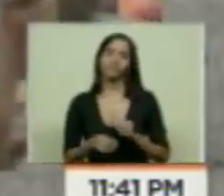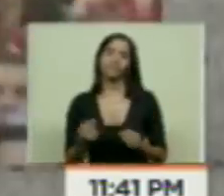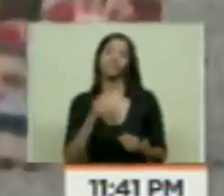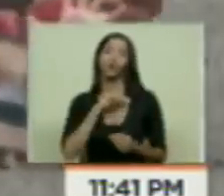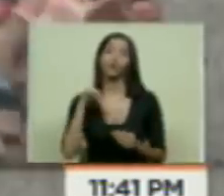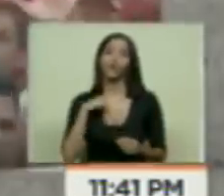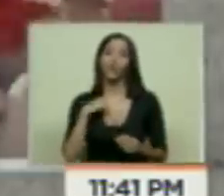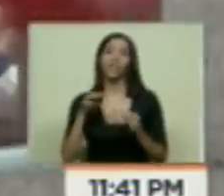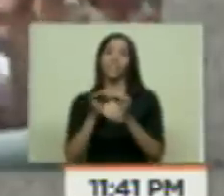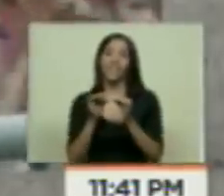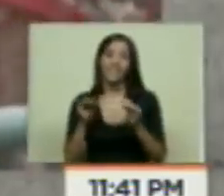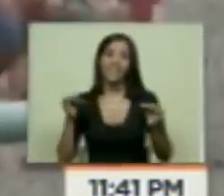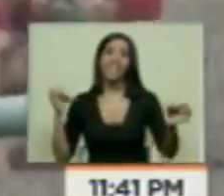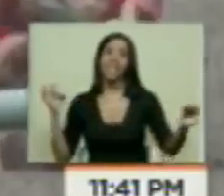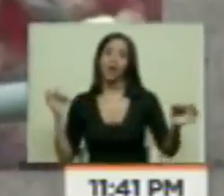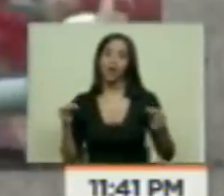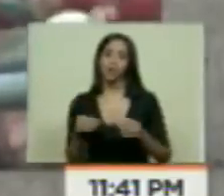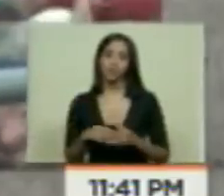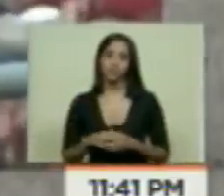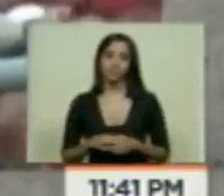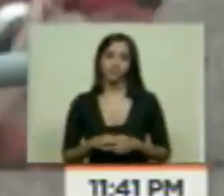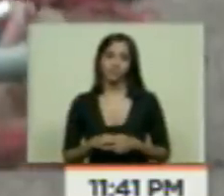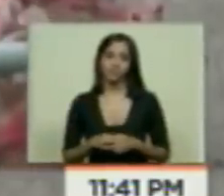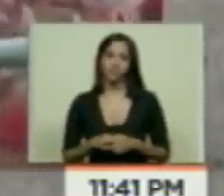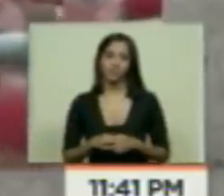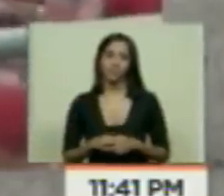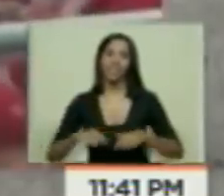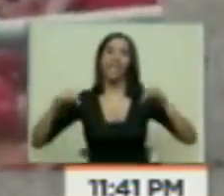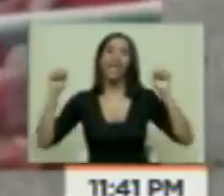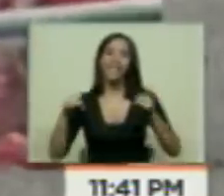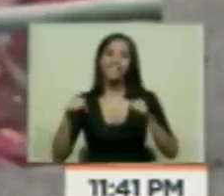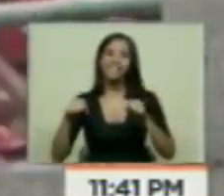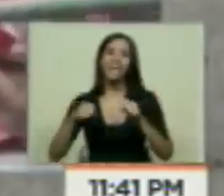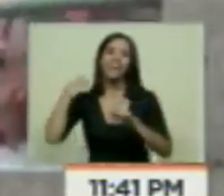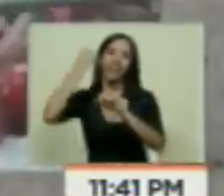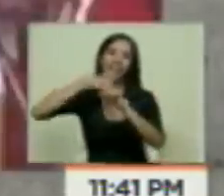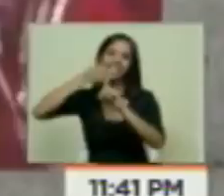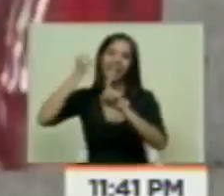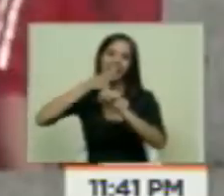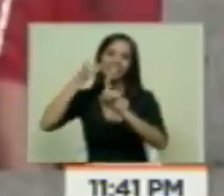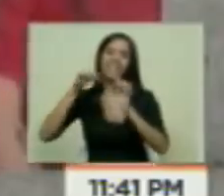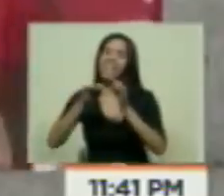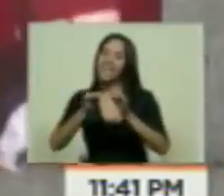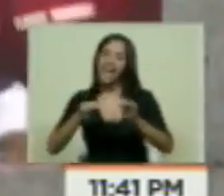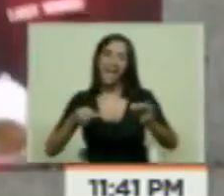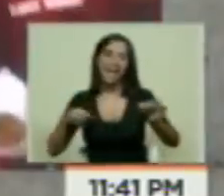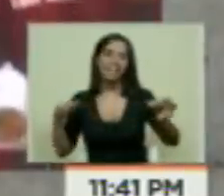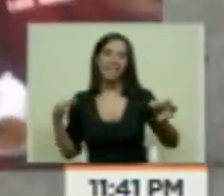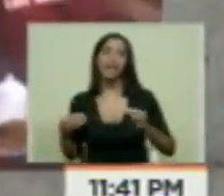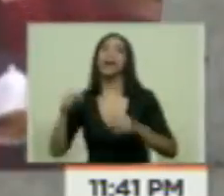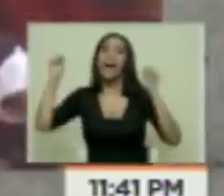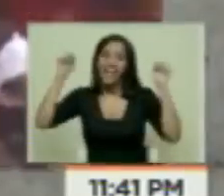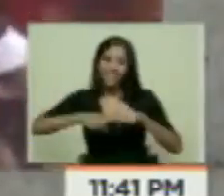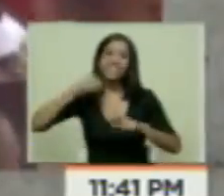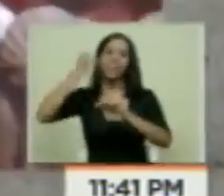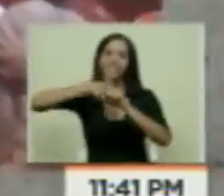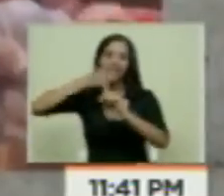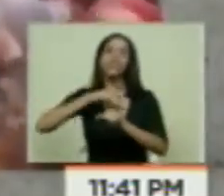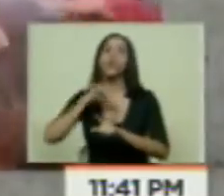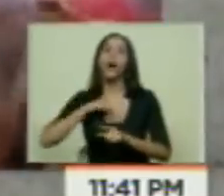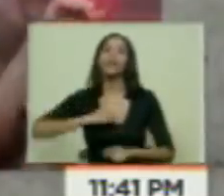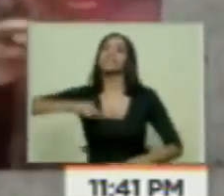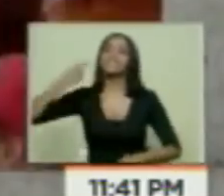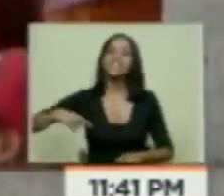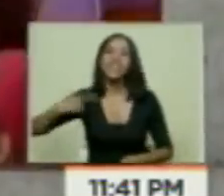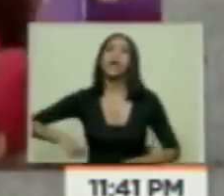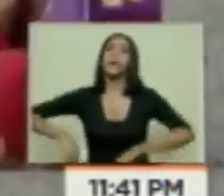Nosotros venimos de lejos. Esta batalla nuestra es larga. Esta batalla nuestra tiene